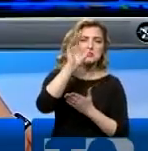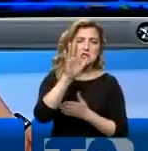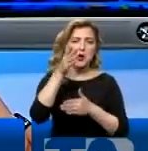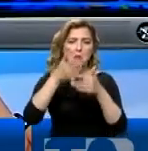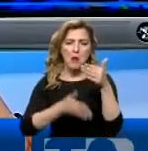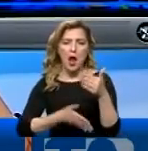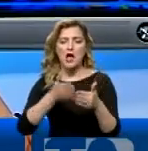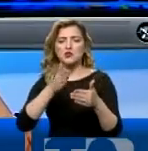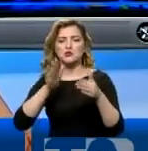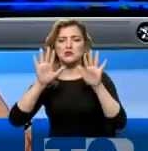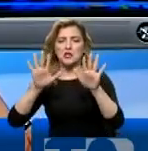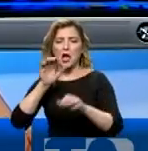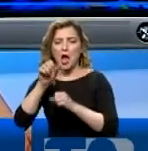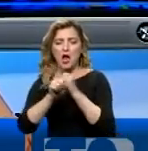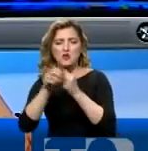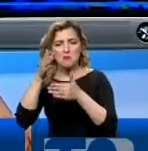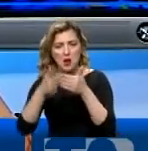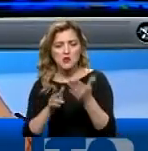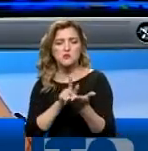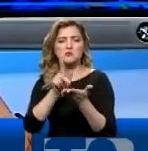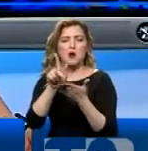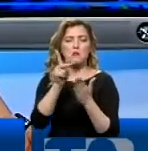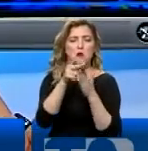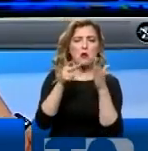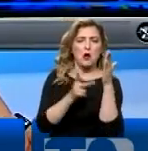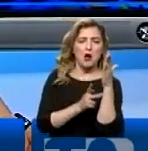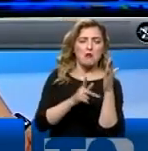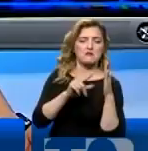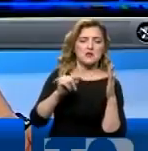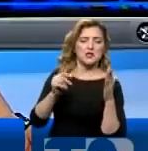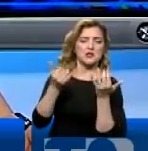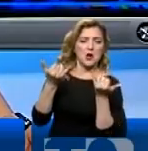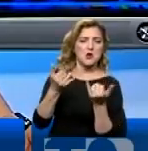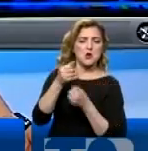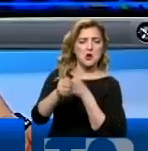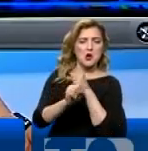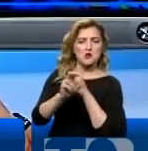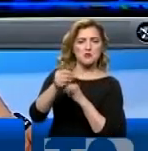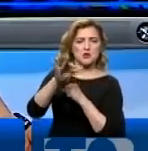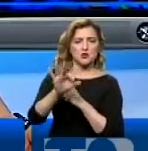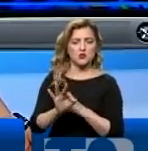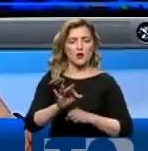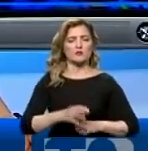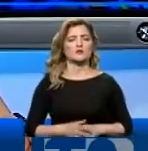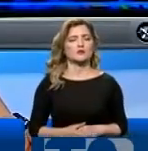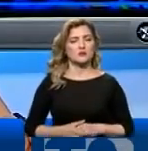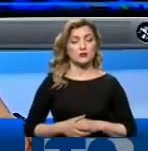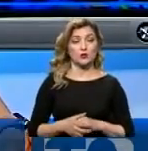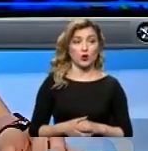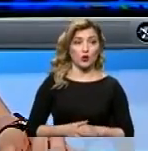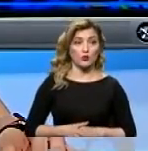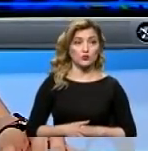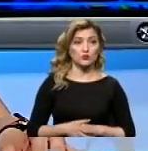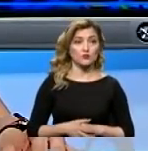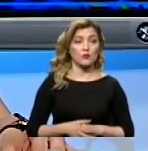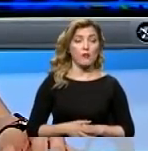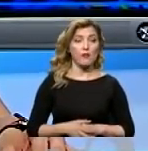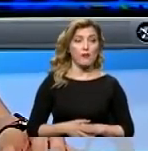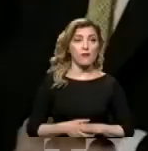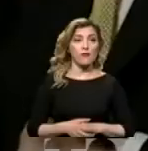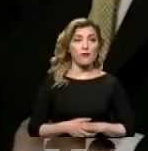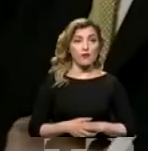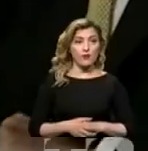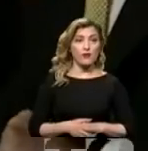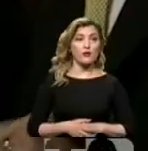financiamiento programado para este año. Según economistas, esto se lo hace para no recortar el gasto en la magnitud necesaria.